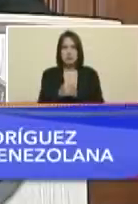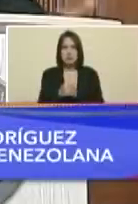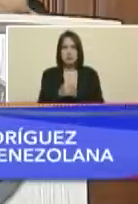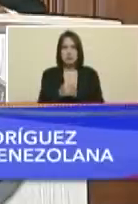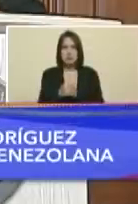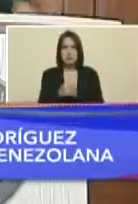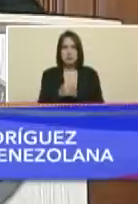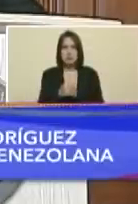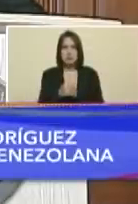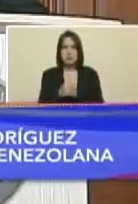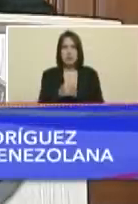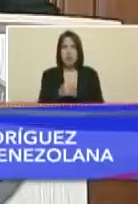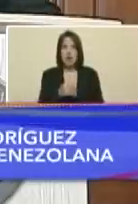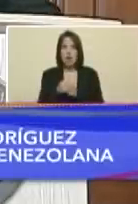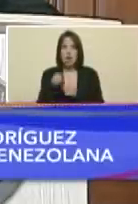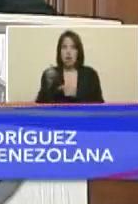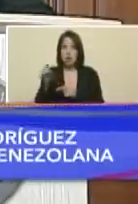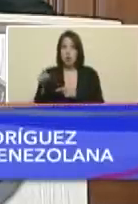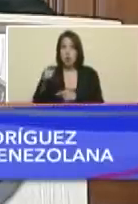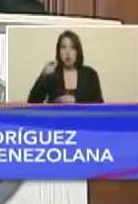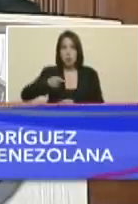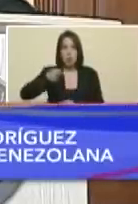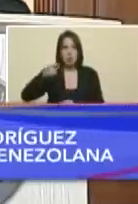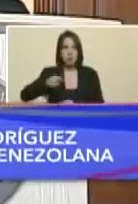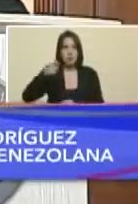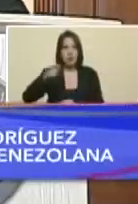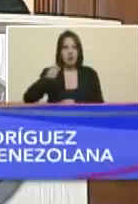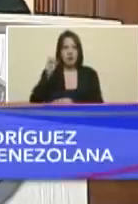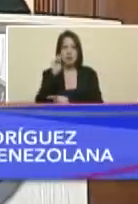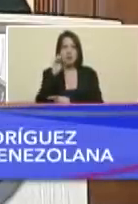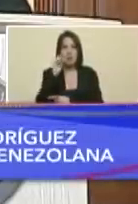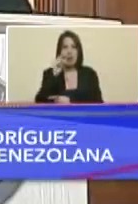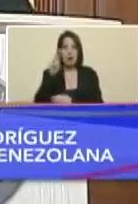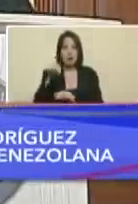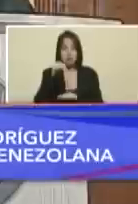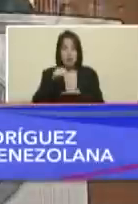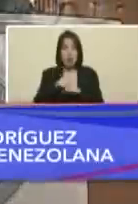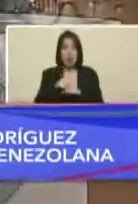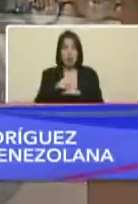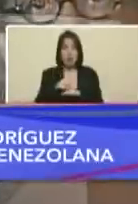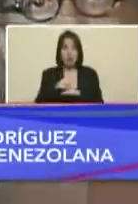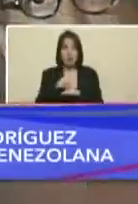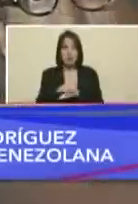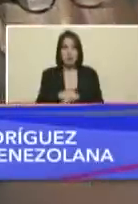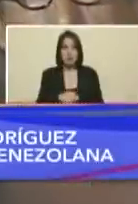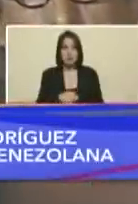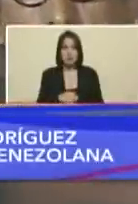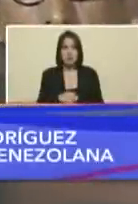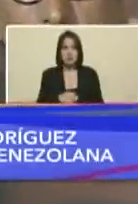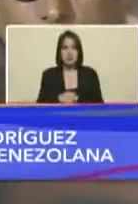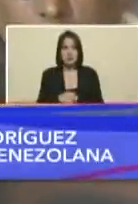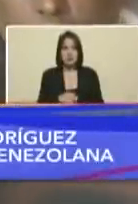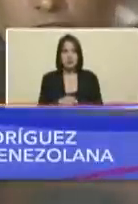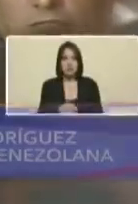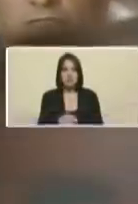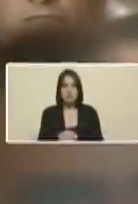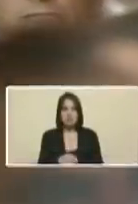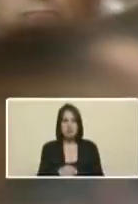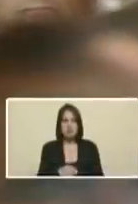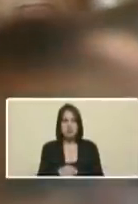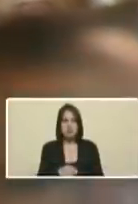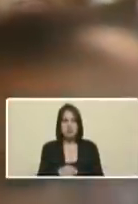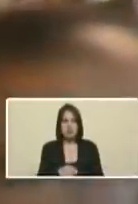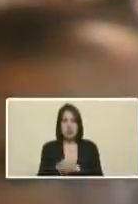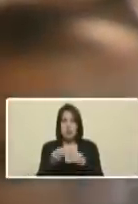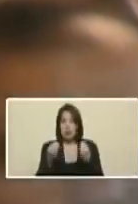yo como diputado ya para la época de la Asamblea Nacional, lo acompañé, estuve cerca de él,